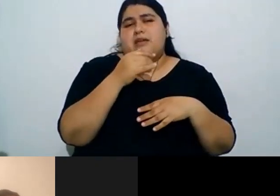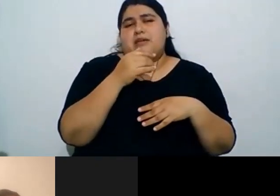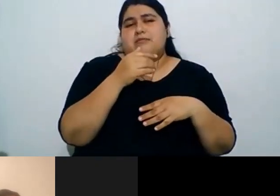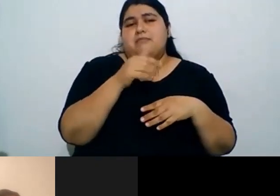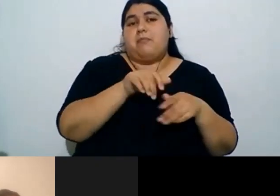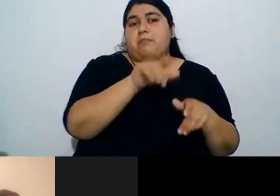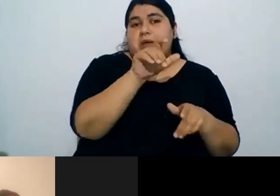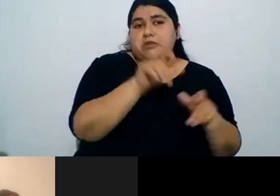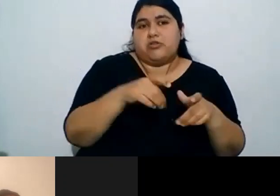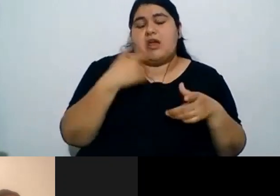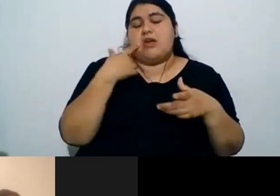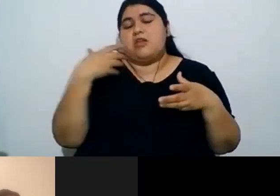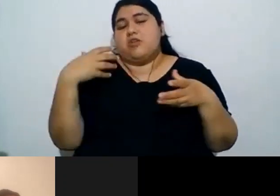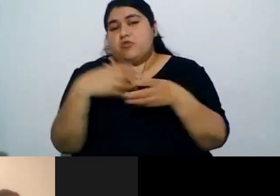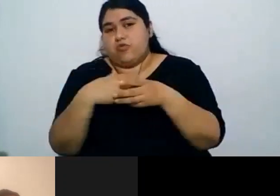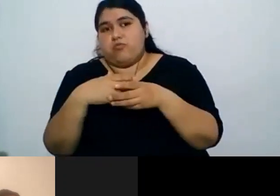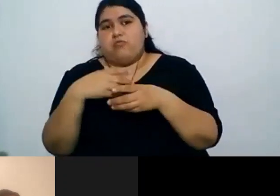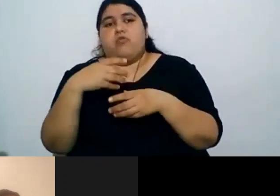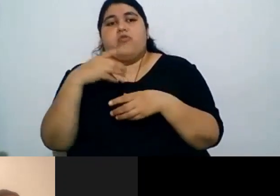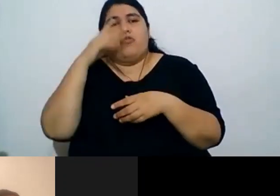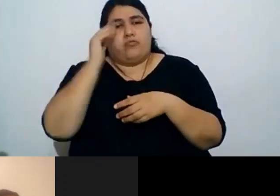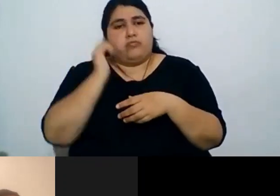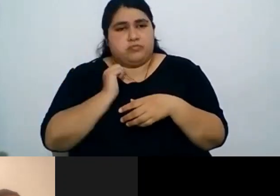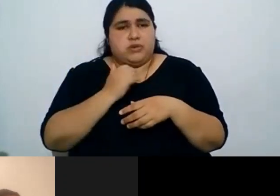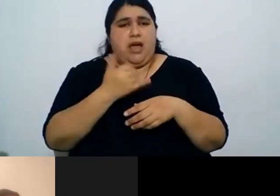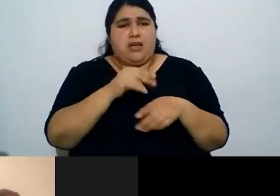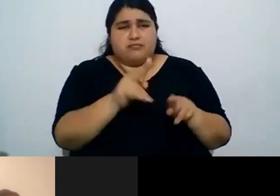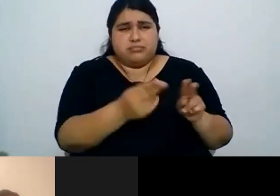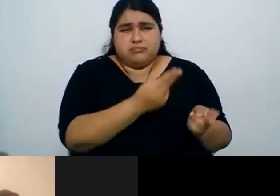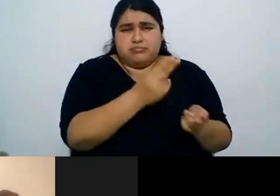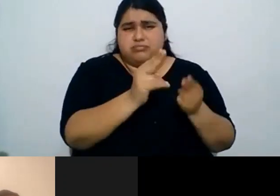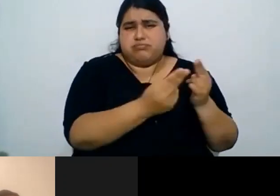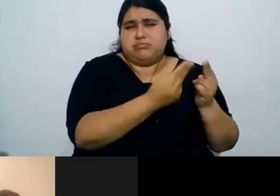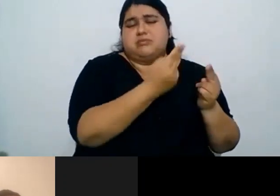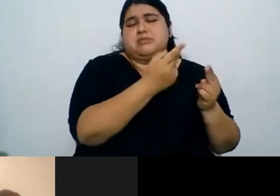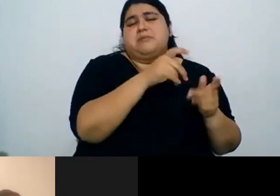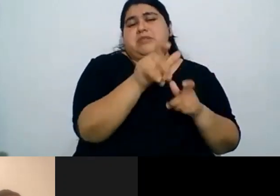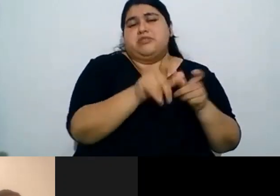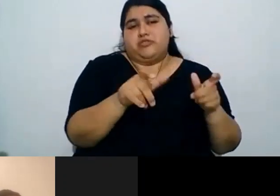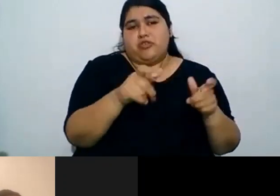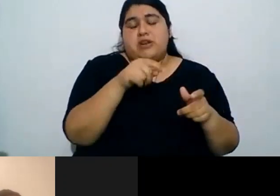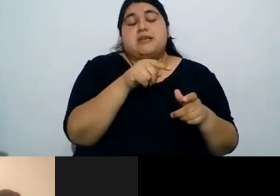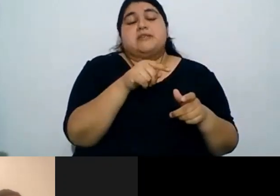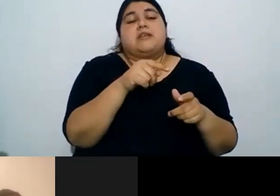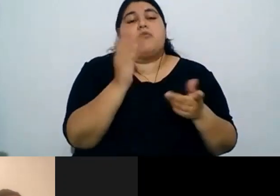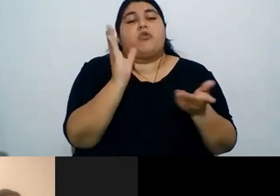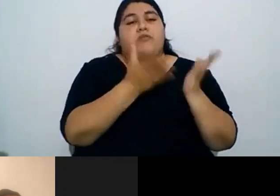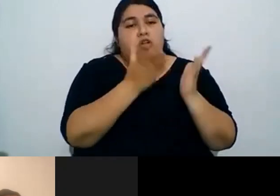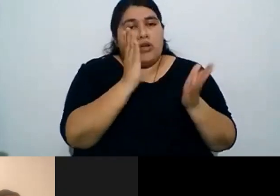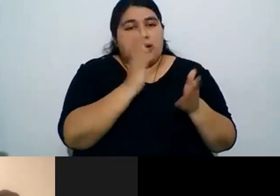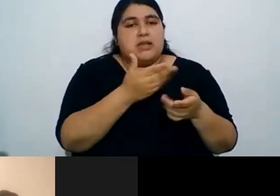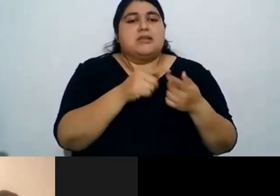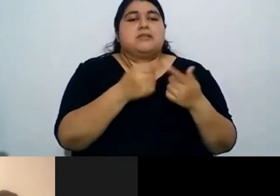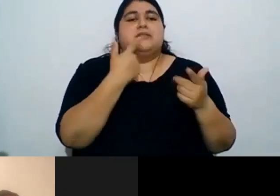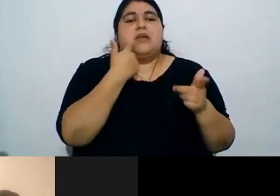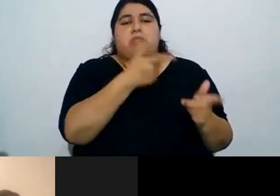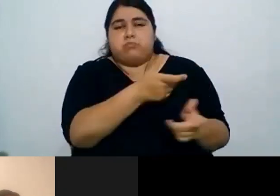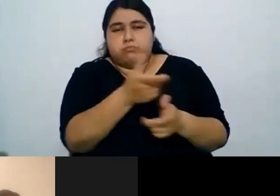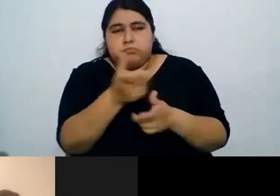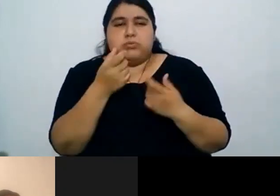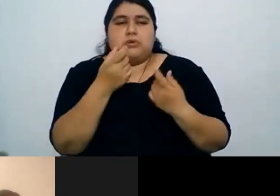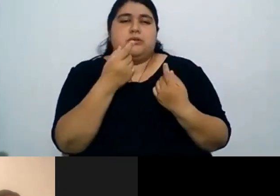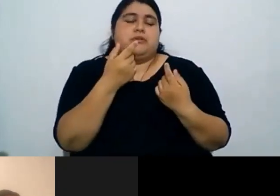entre ejércitos. Entonces ahí caen hombres por minas antipersona, por violencia por armamento,